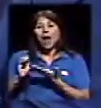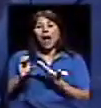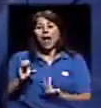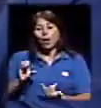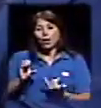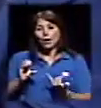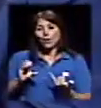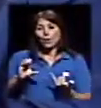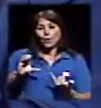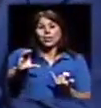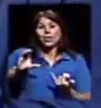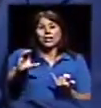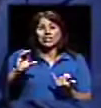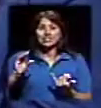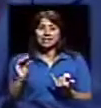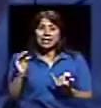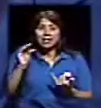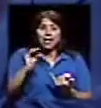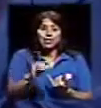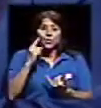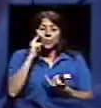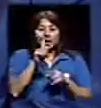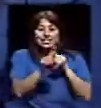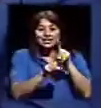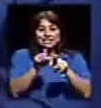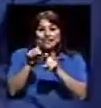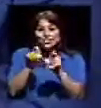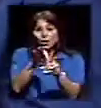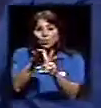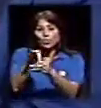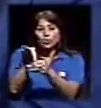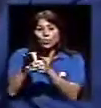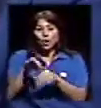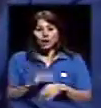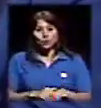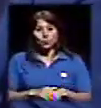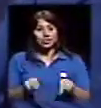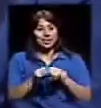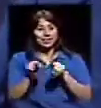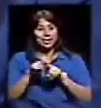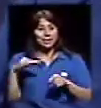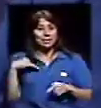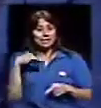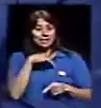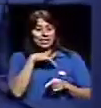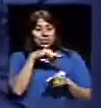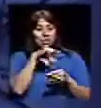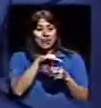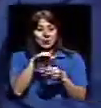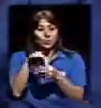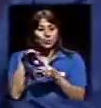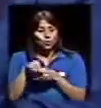censo agropecuario. El Ministerio de Cultura le va a transferir a sus órganos desconcentrados